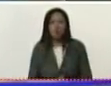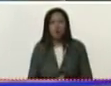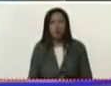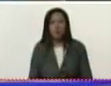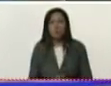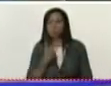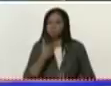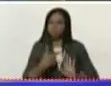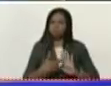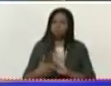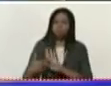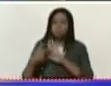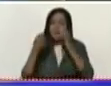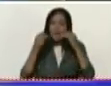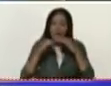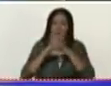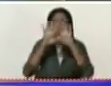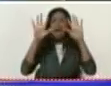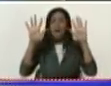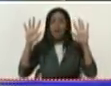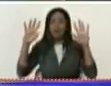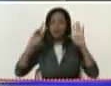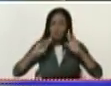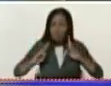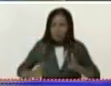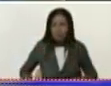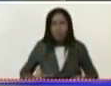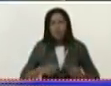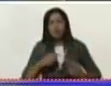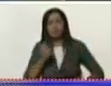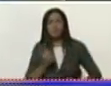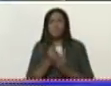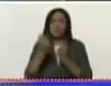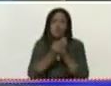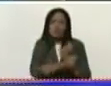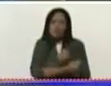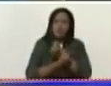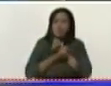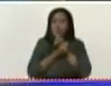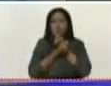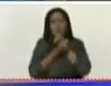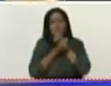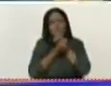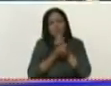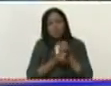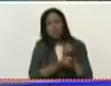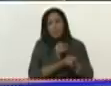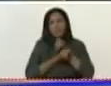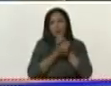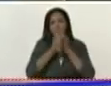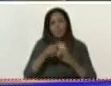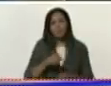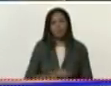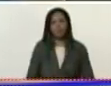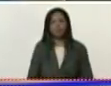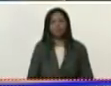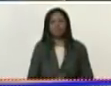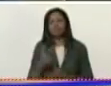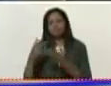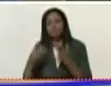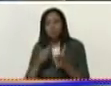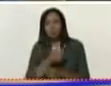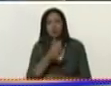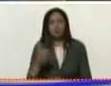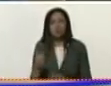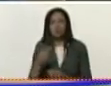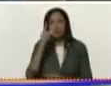mensaje claro de humanidad, de solidaridad, de amor entre todos, entre